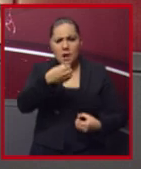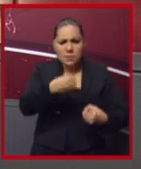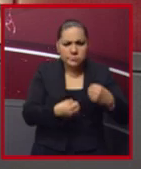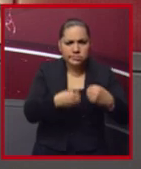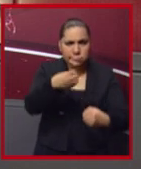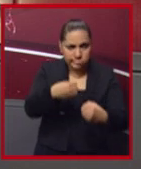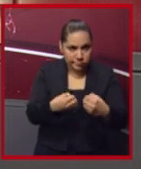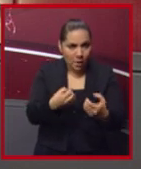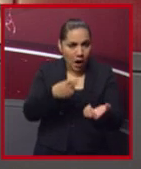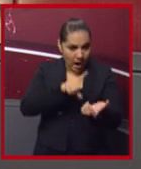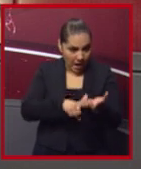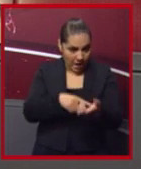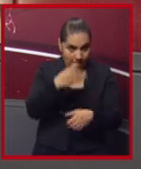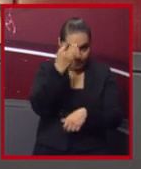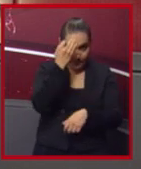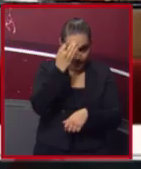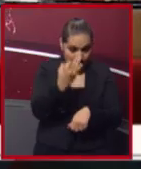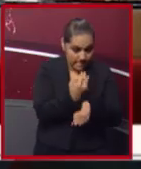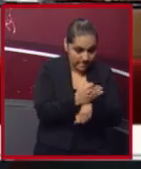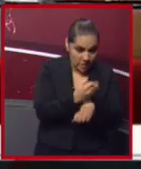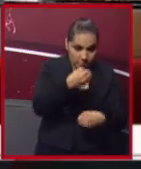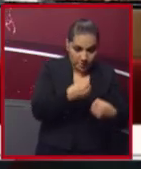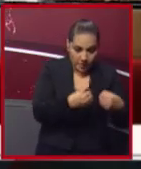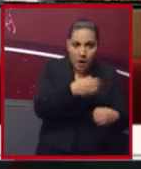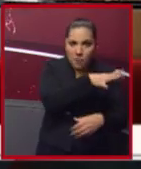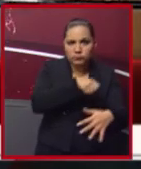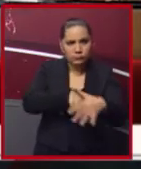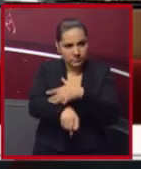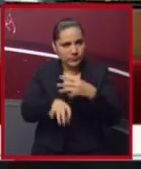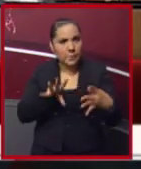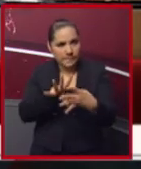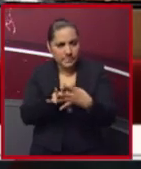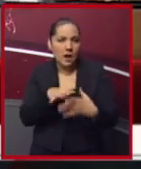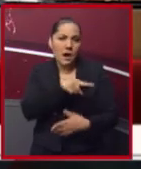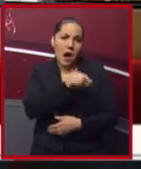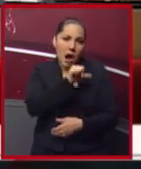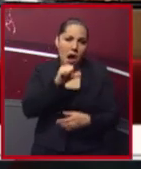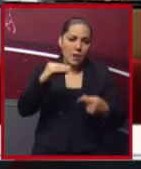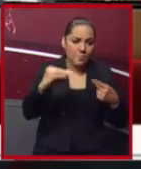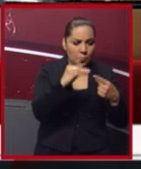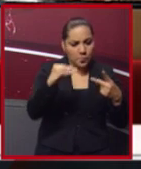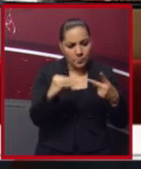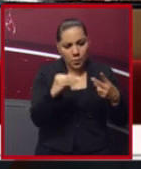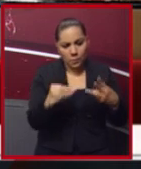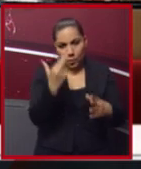diversos delitos, entre ellos el robo de hidrocarburos y el uso electoral de programas sociales.